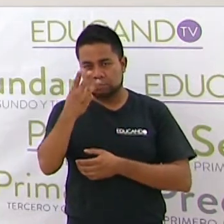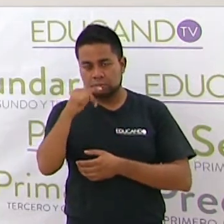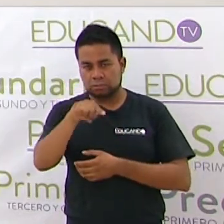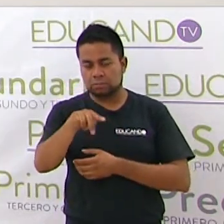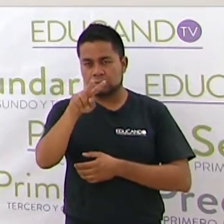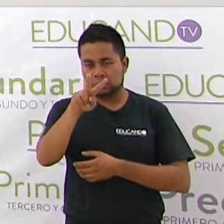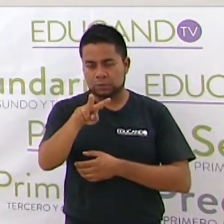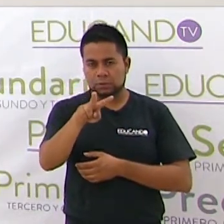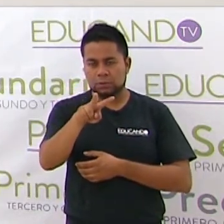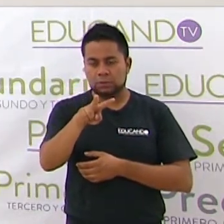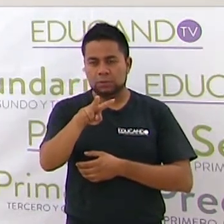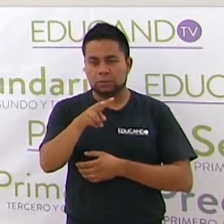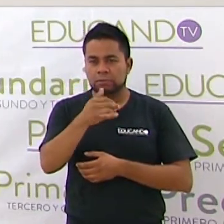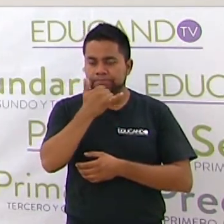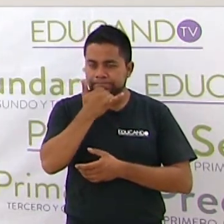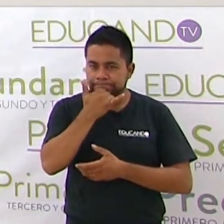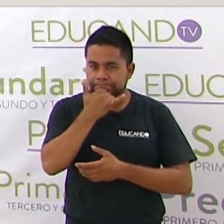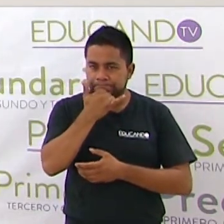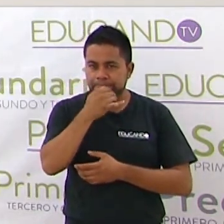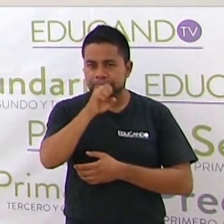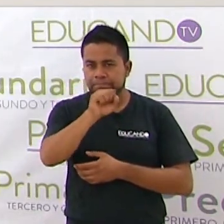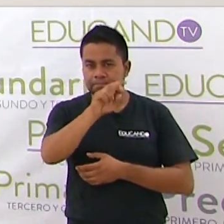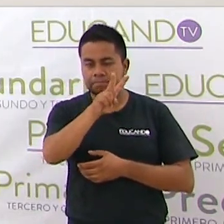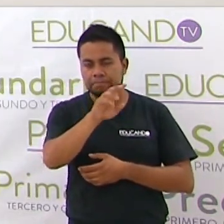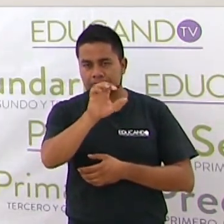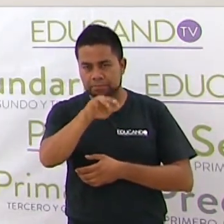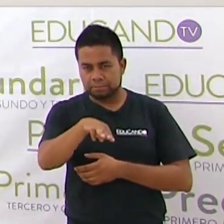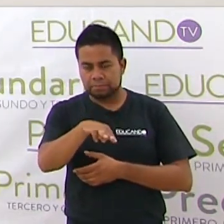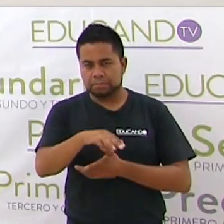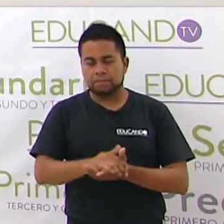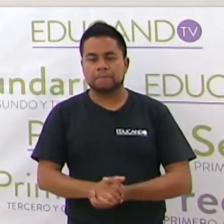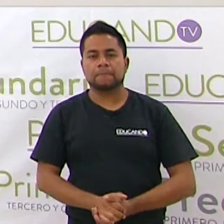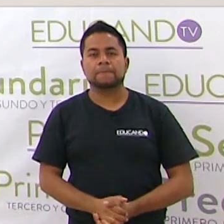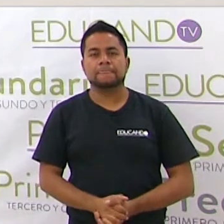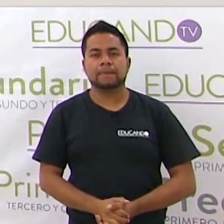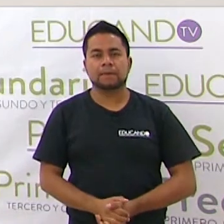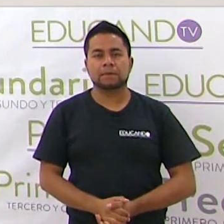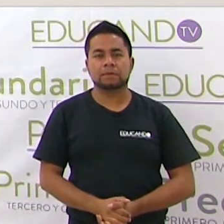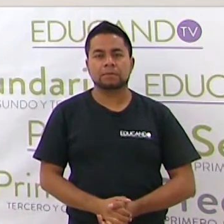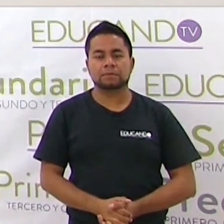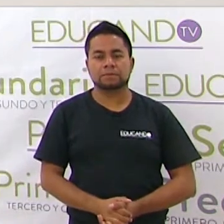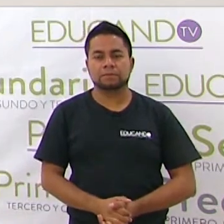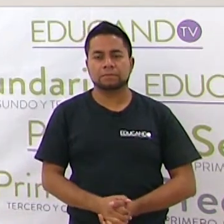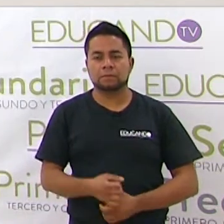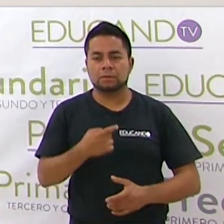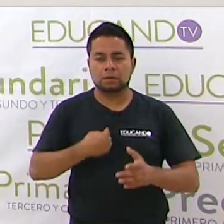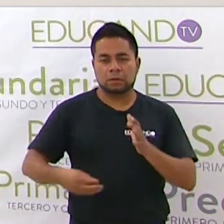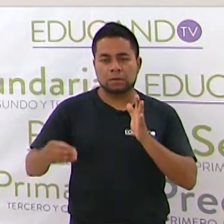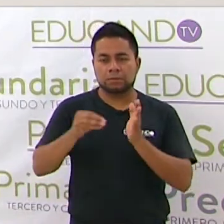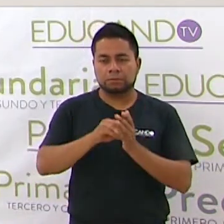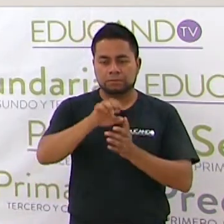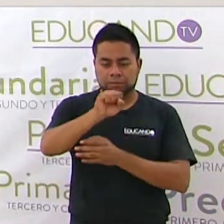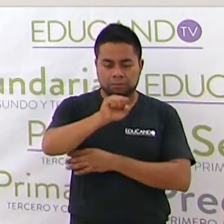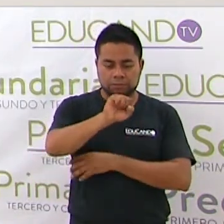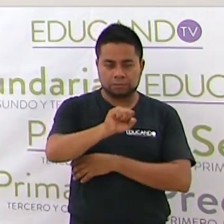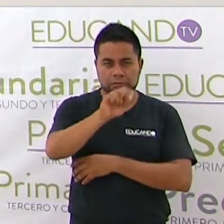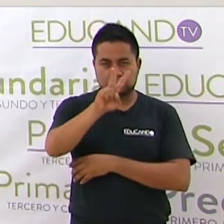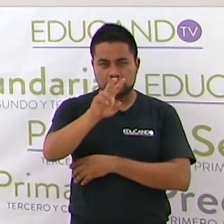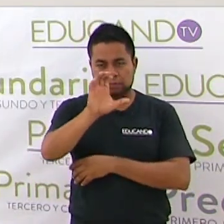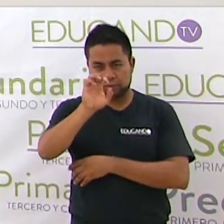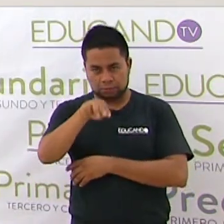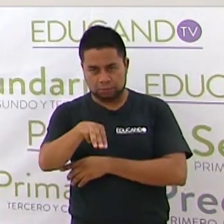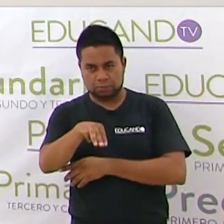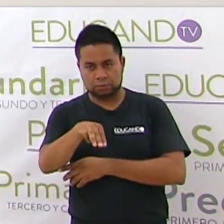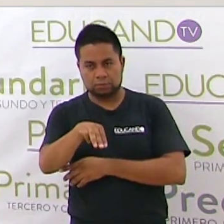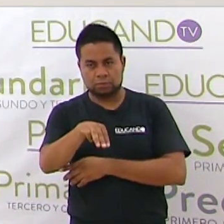6.283.2, perdón, 62 centímetros. Vamos a poner que mide 62